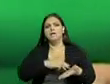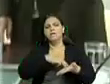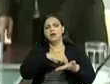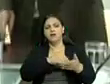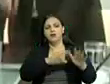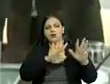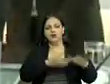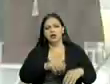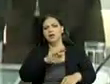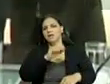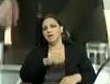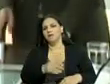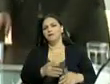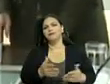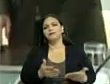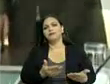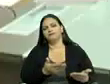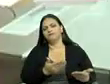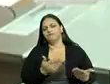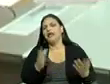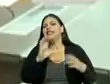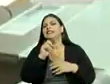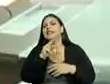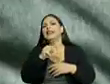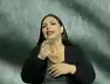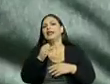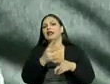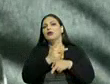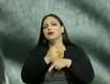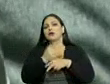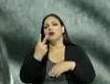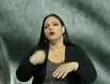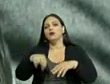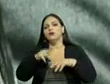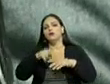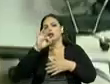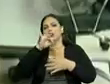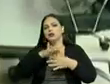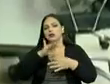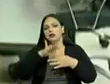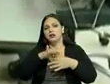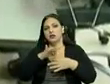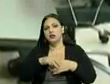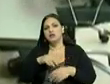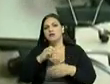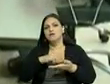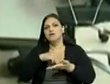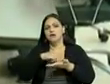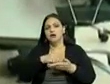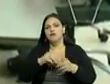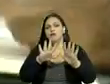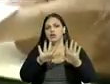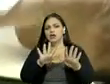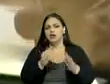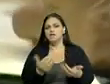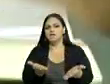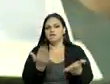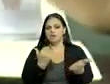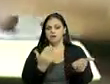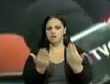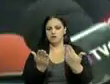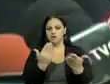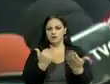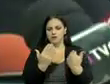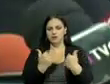Tamaín, que también fueron parte del Consejo, que dio vía libre a la candidatura de Tuárez. Ellos deberán comparecer ante la Comisión de